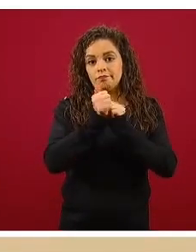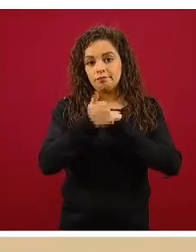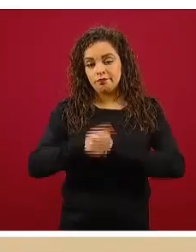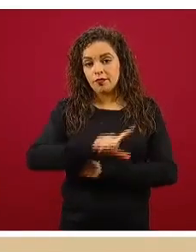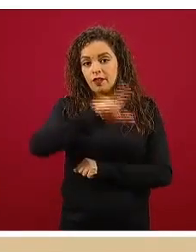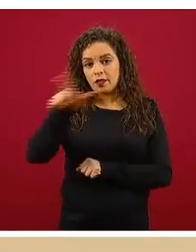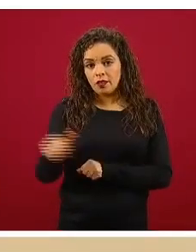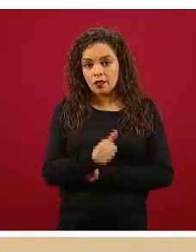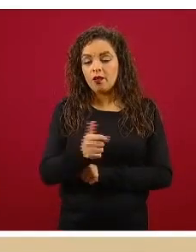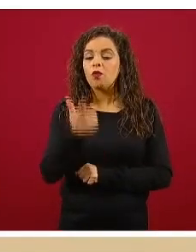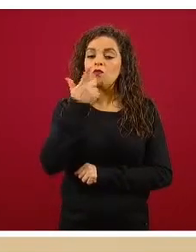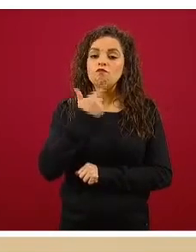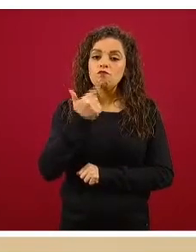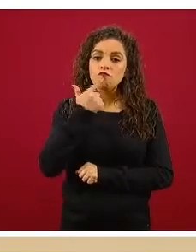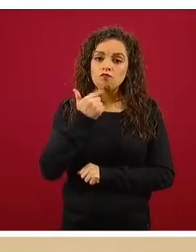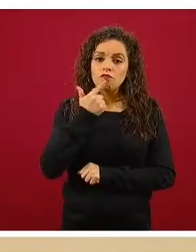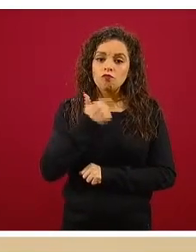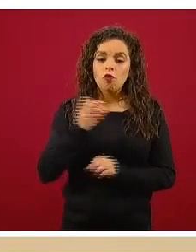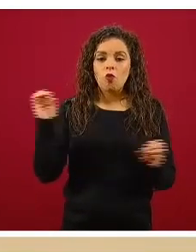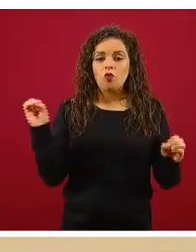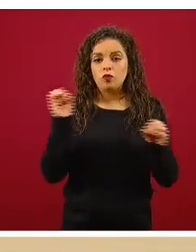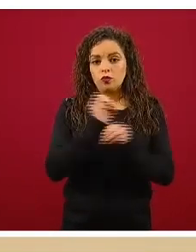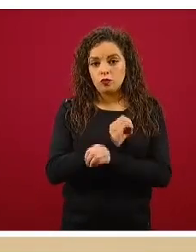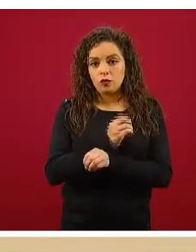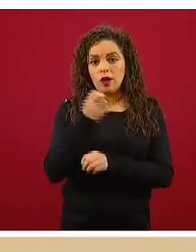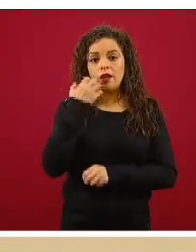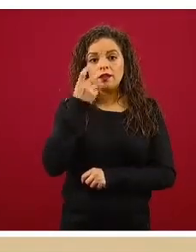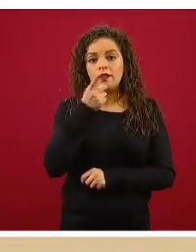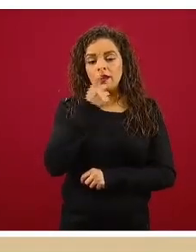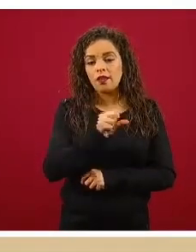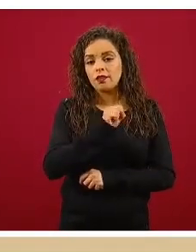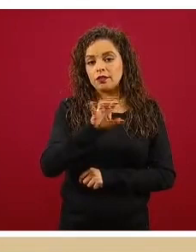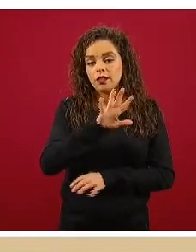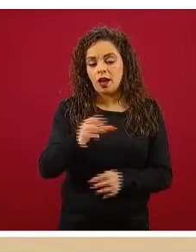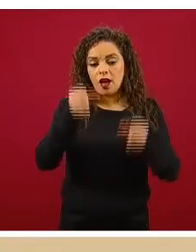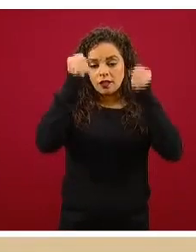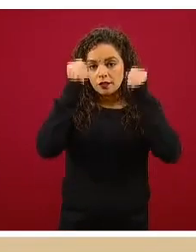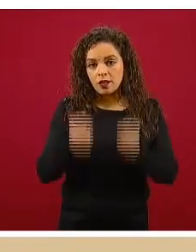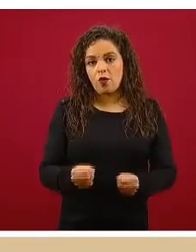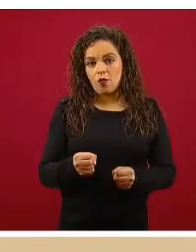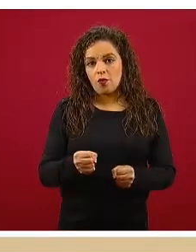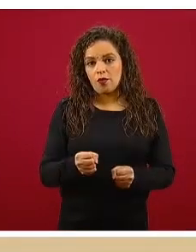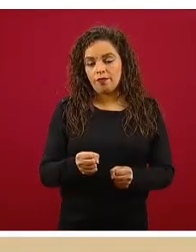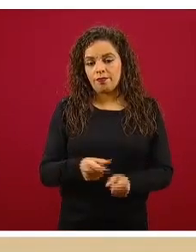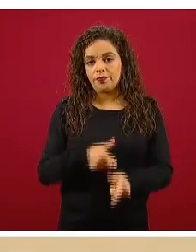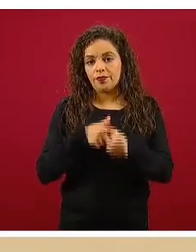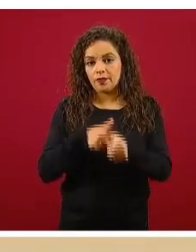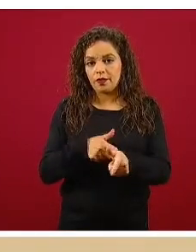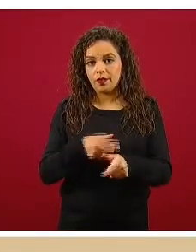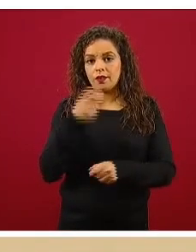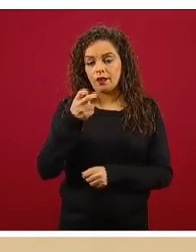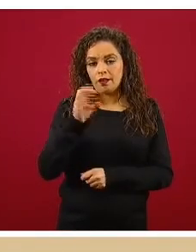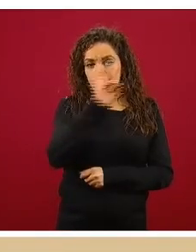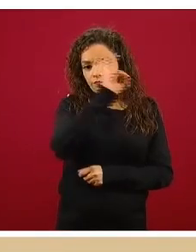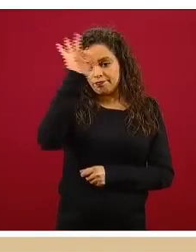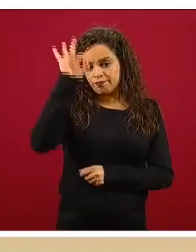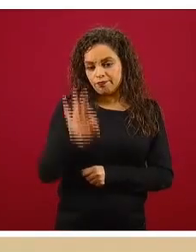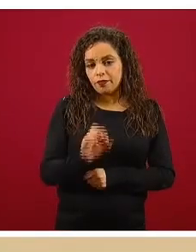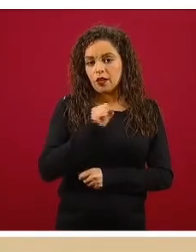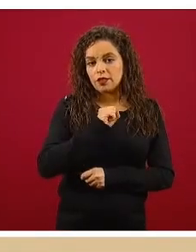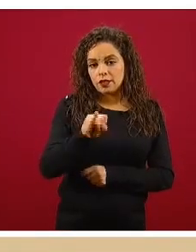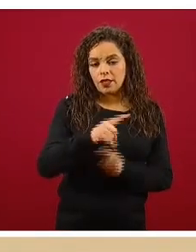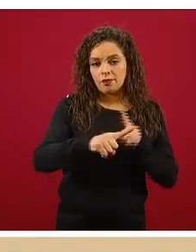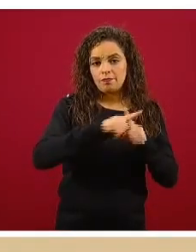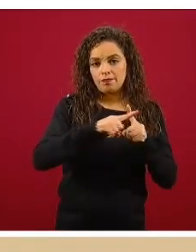color guinda o rojo oscuro, porque se estarían confirmando de mantenerse al menos ese porcentaje de positividad. Veamos